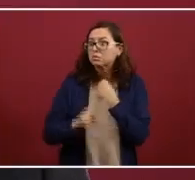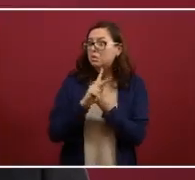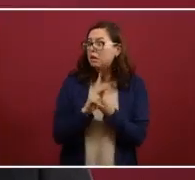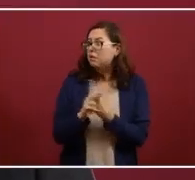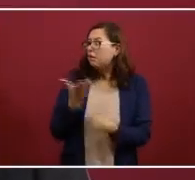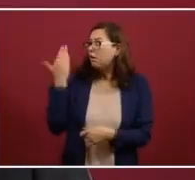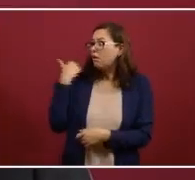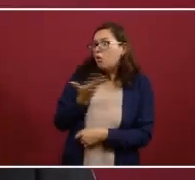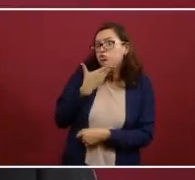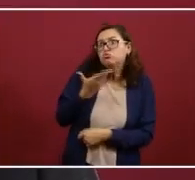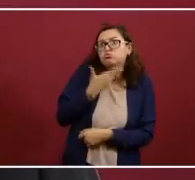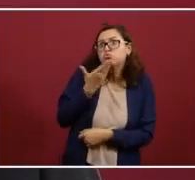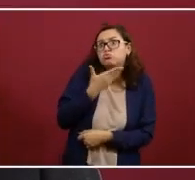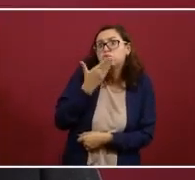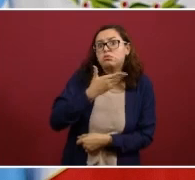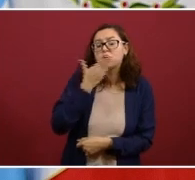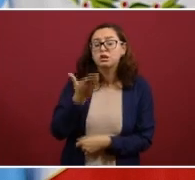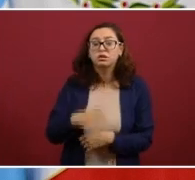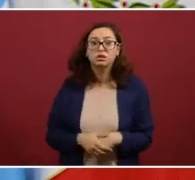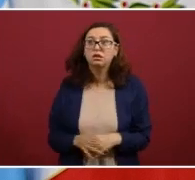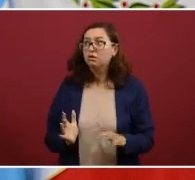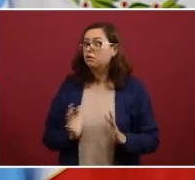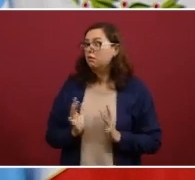hacían antes.